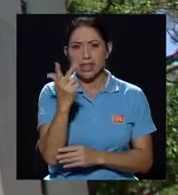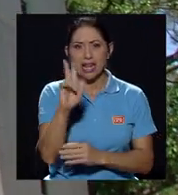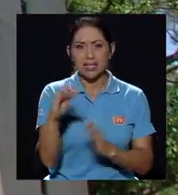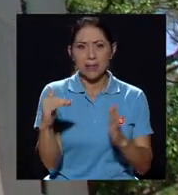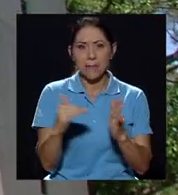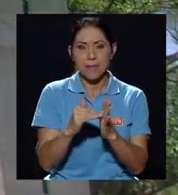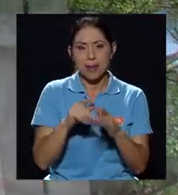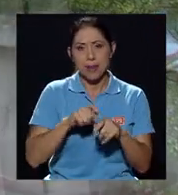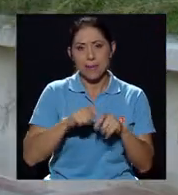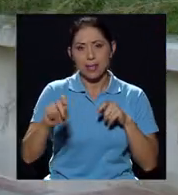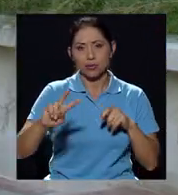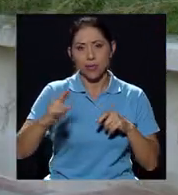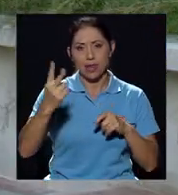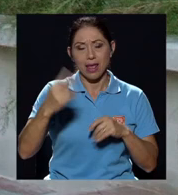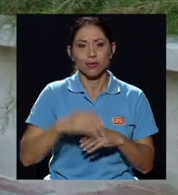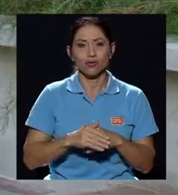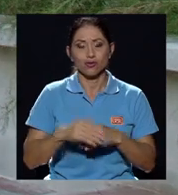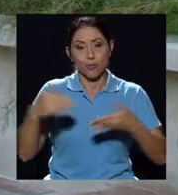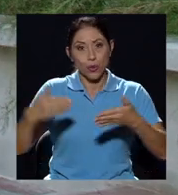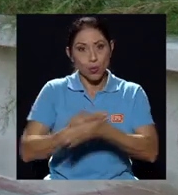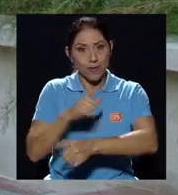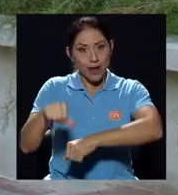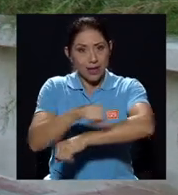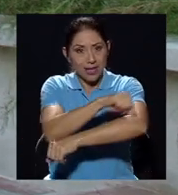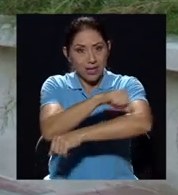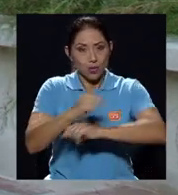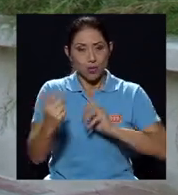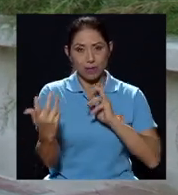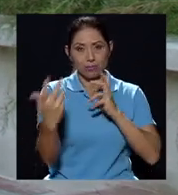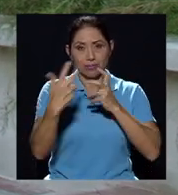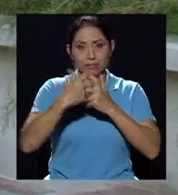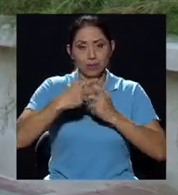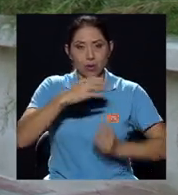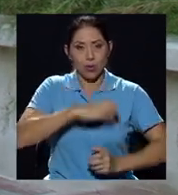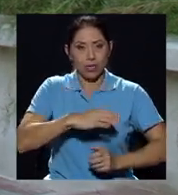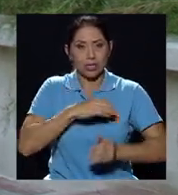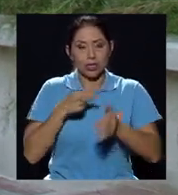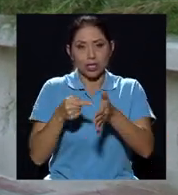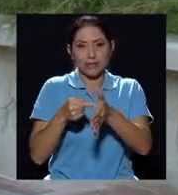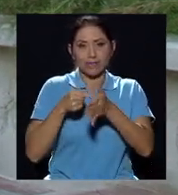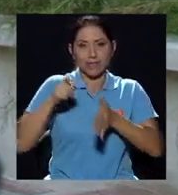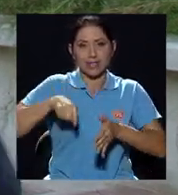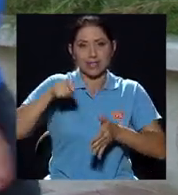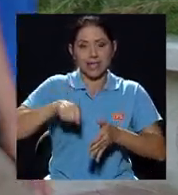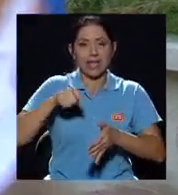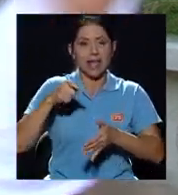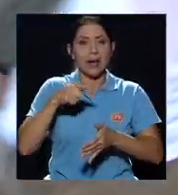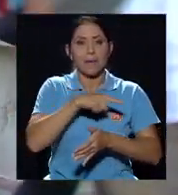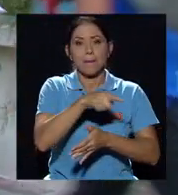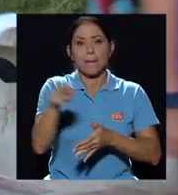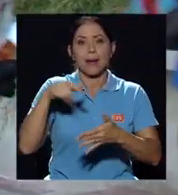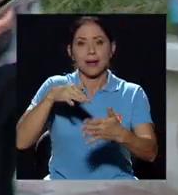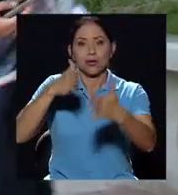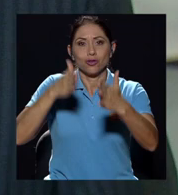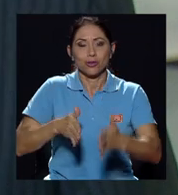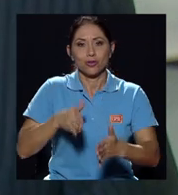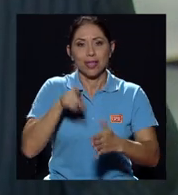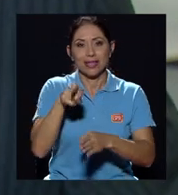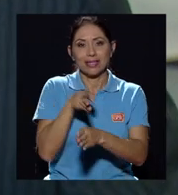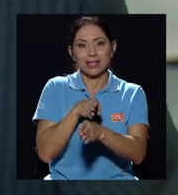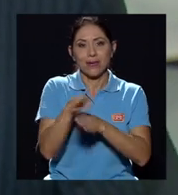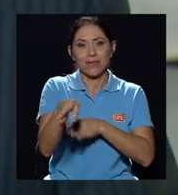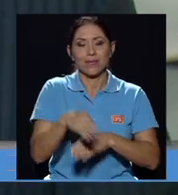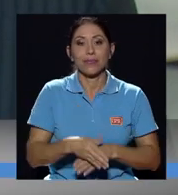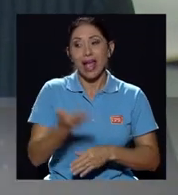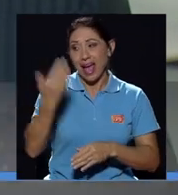metros cuadrados. Su nueva arquitectura se adapta a las condiciones necesarias para los estudiantes de esta disciplina. En el